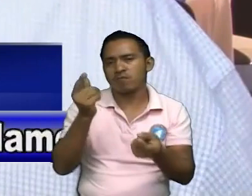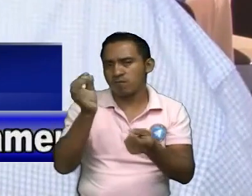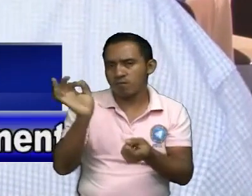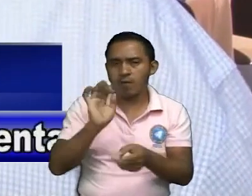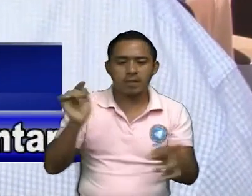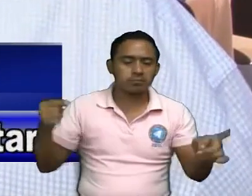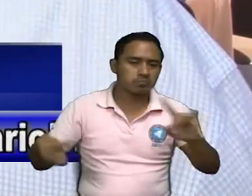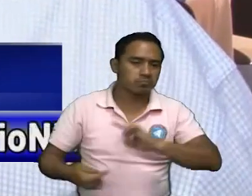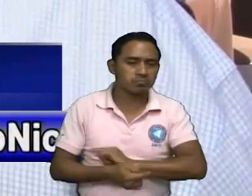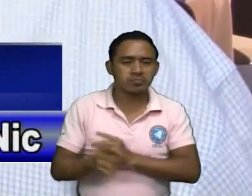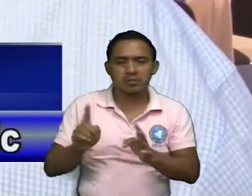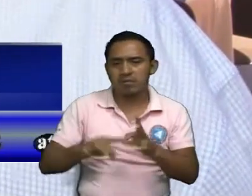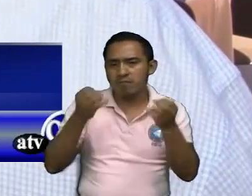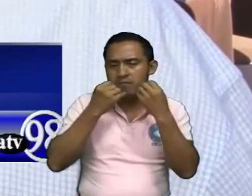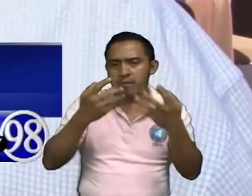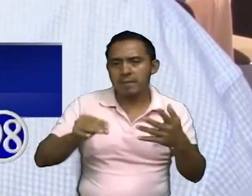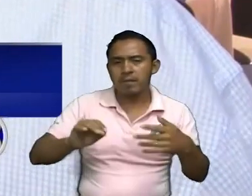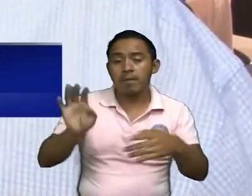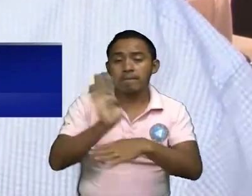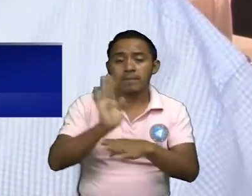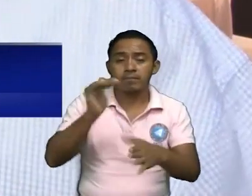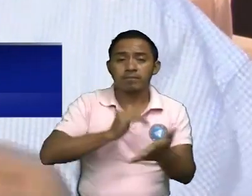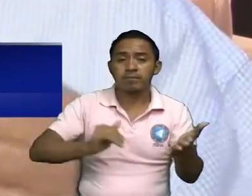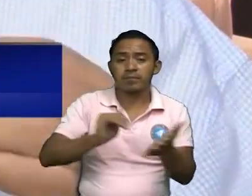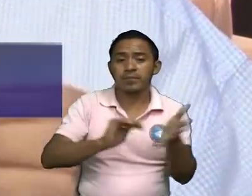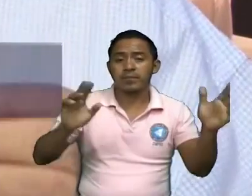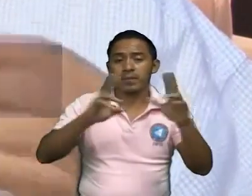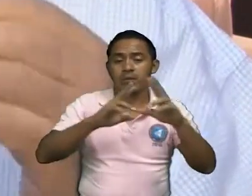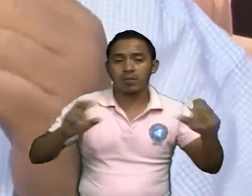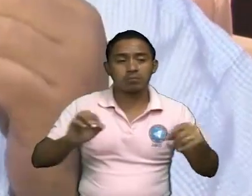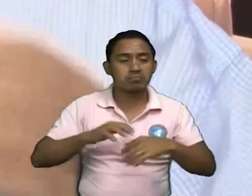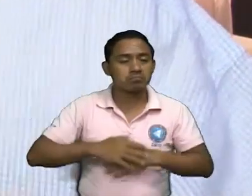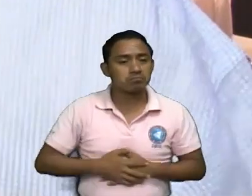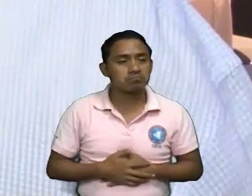ven recientemente un informe del Banco Central de Nicaragua, decía que